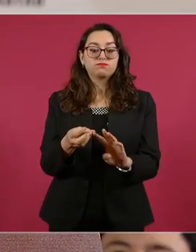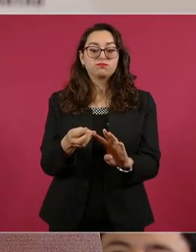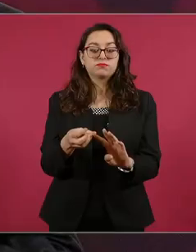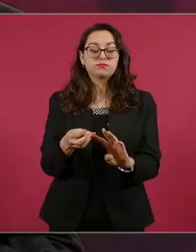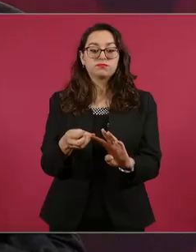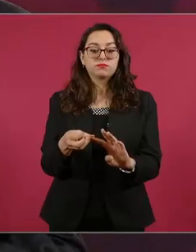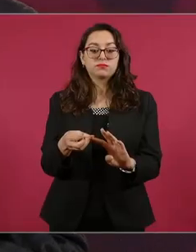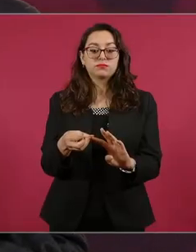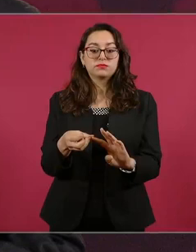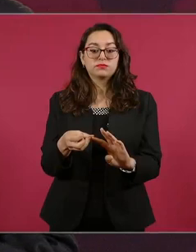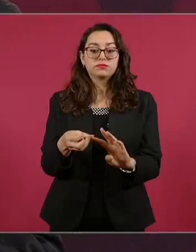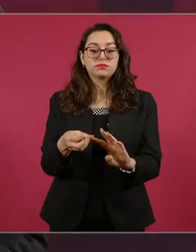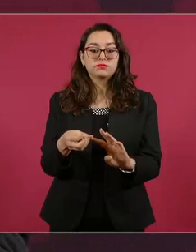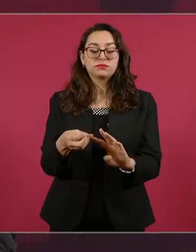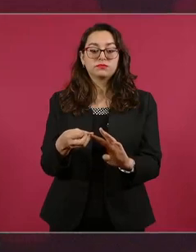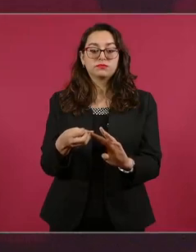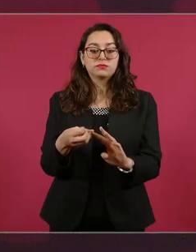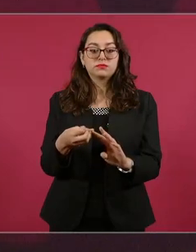haya